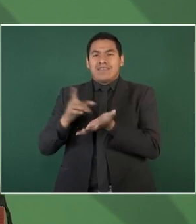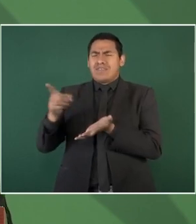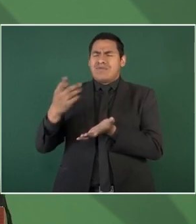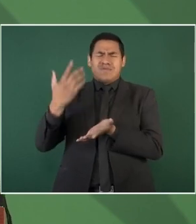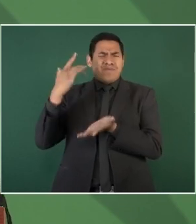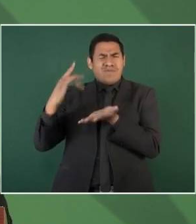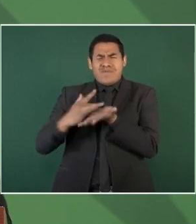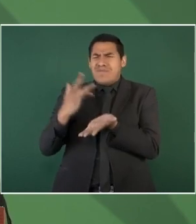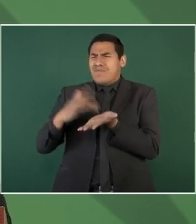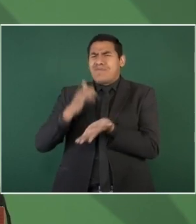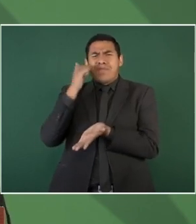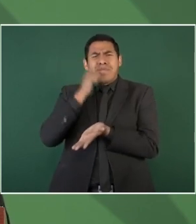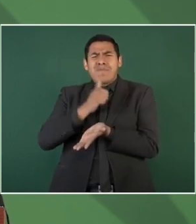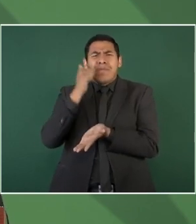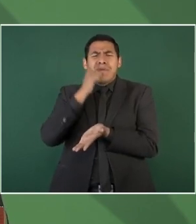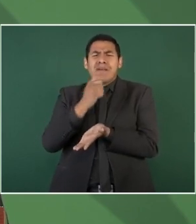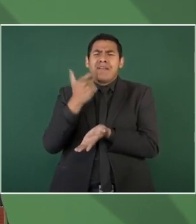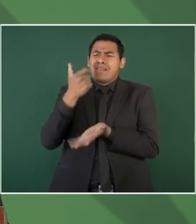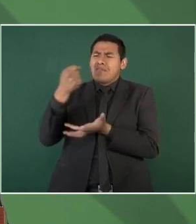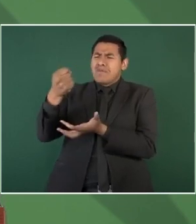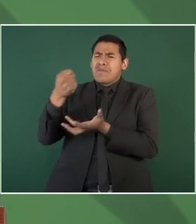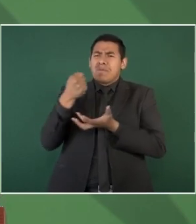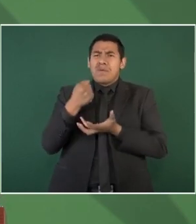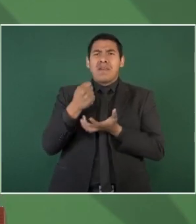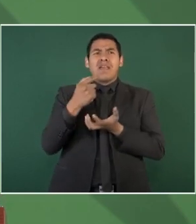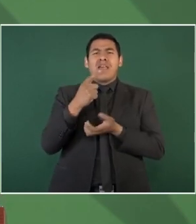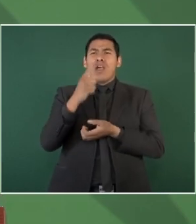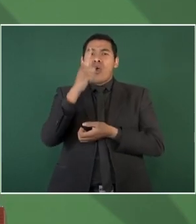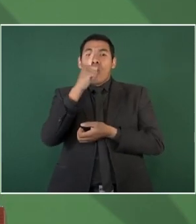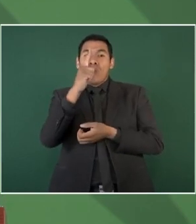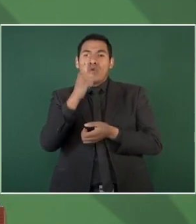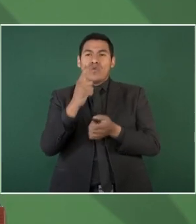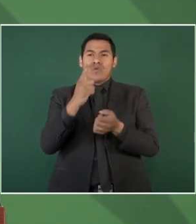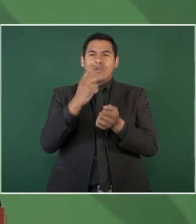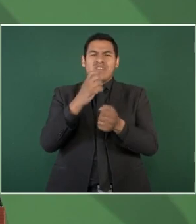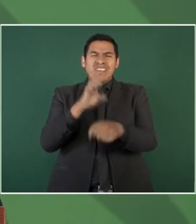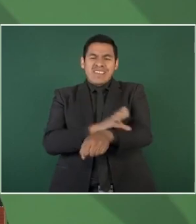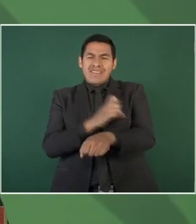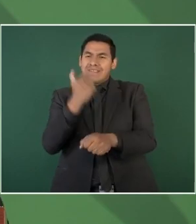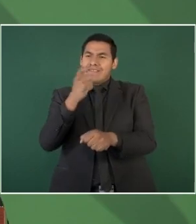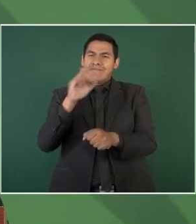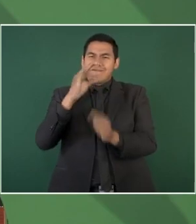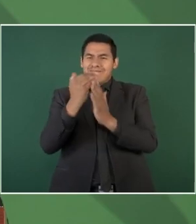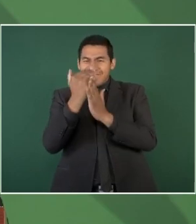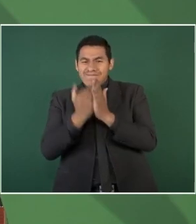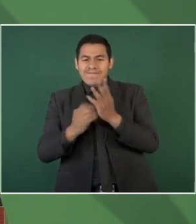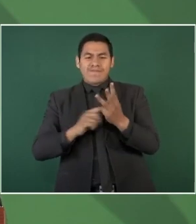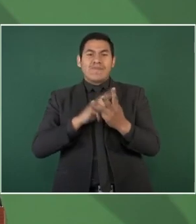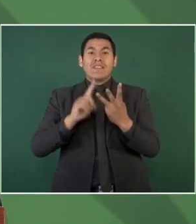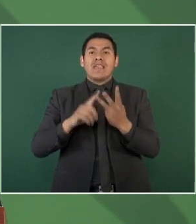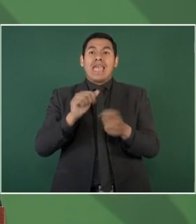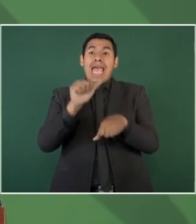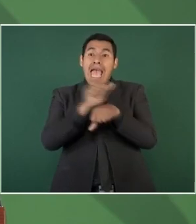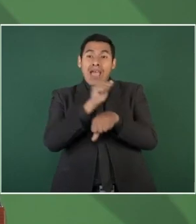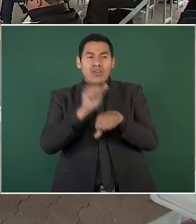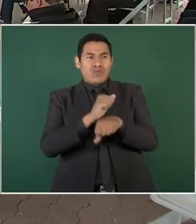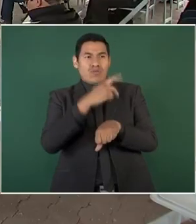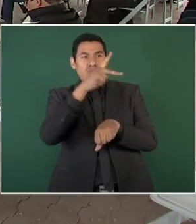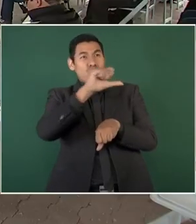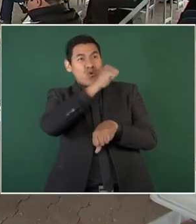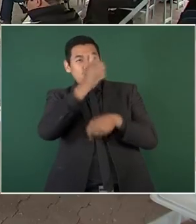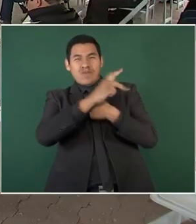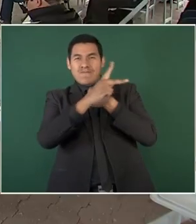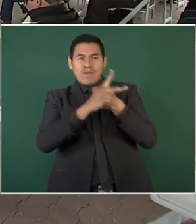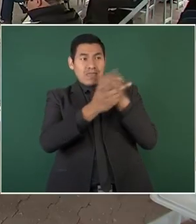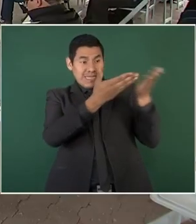el subsidio eléctrico en Baja California, la regularización de los automóviles de procedencia extranjera, que